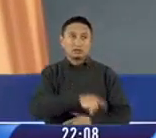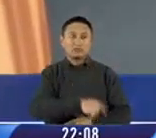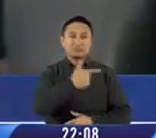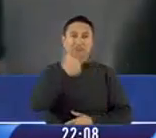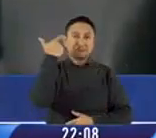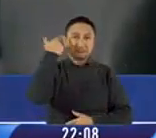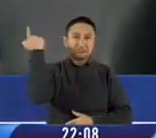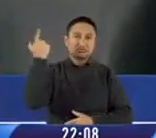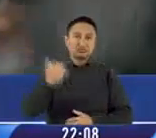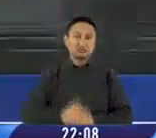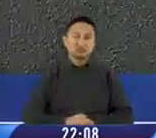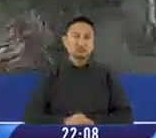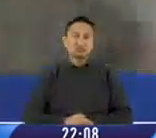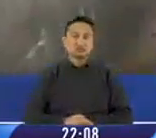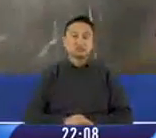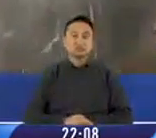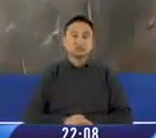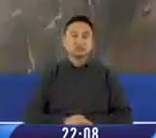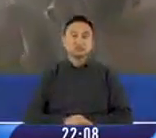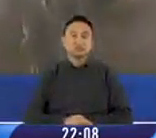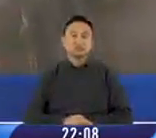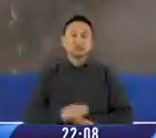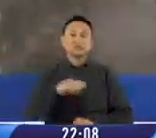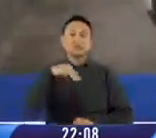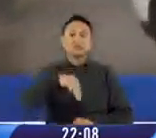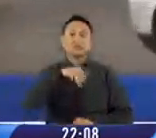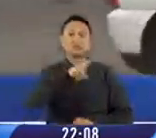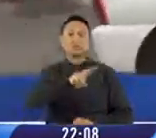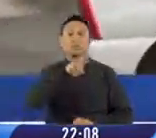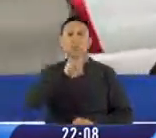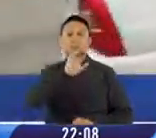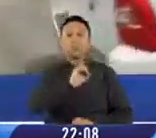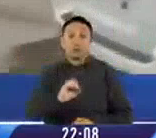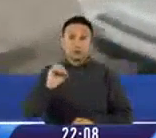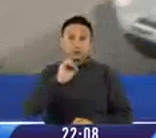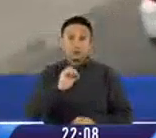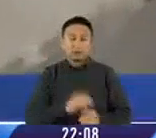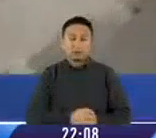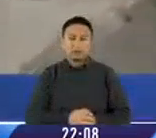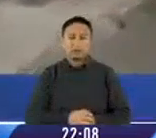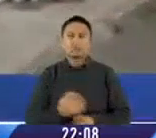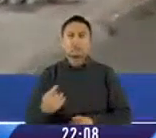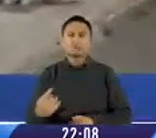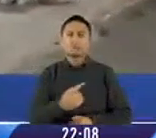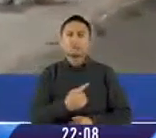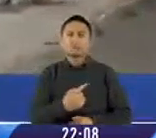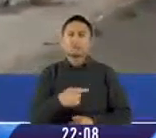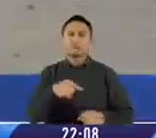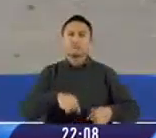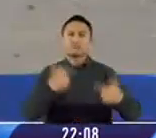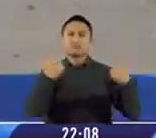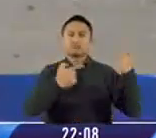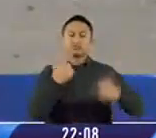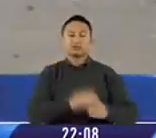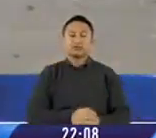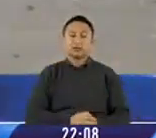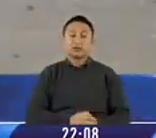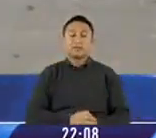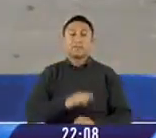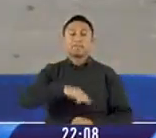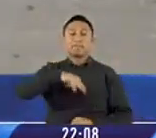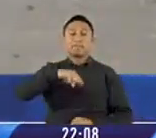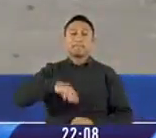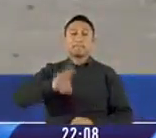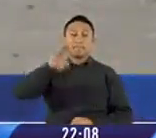los sicarios. El martes 24 de octubre se reportó un ataque armado en el cerro de Mapasingue